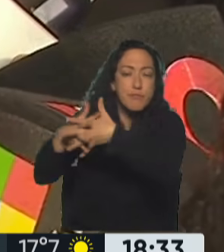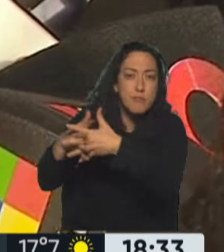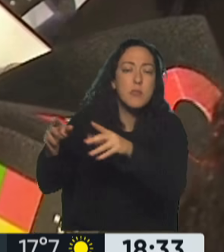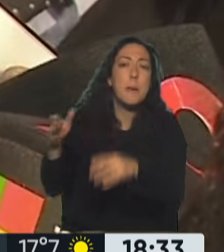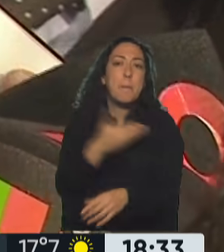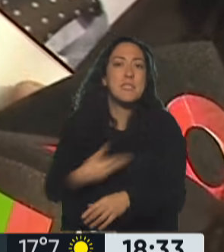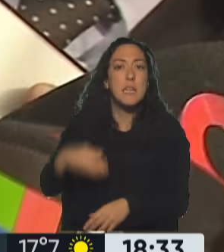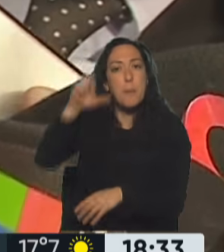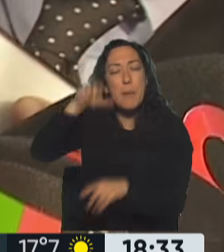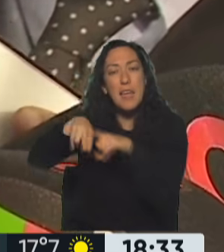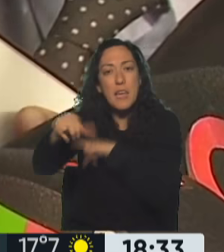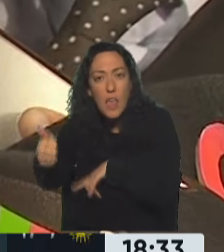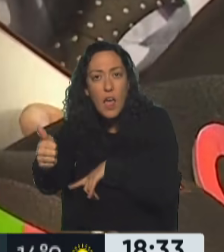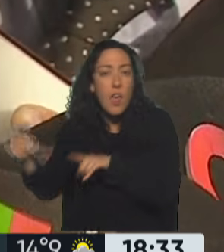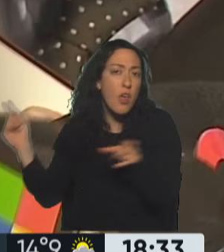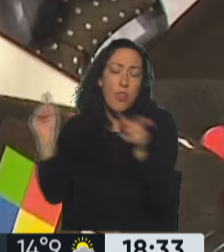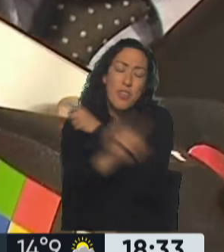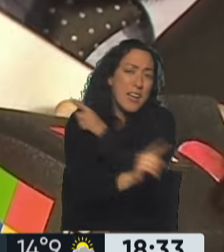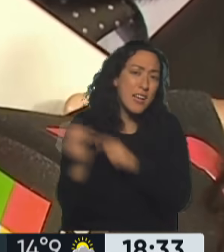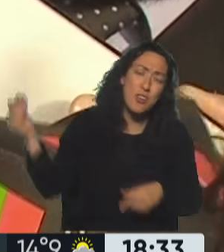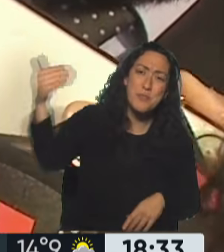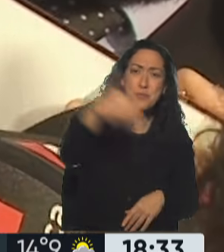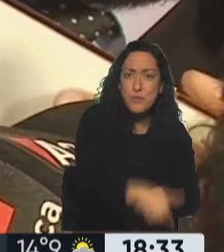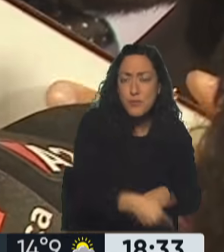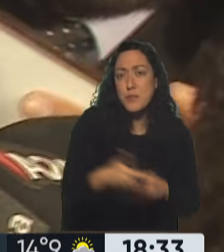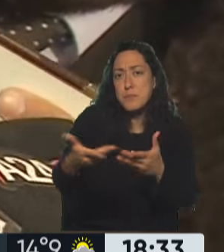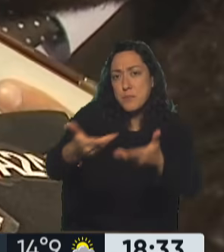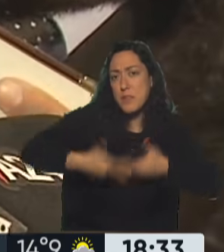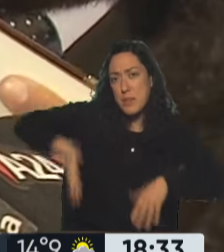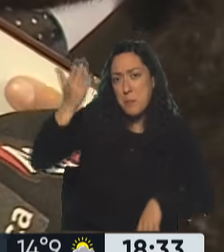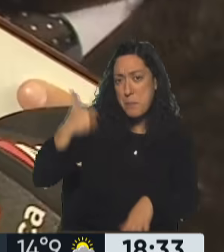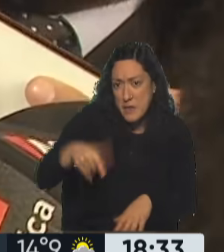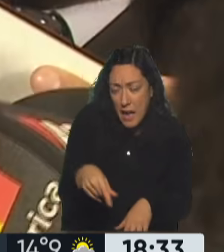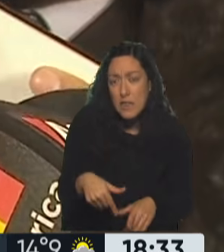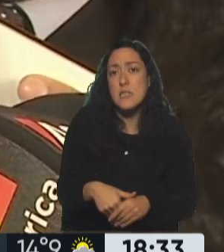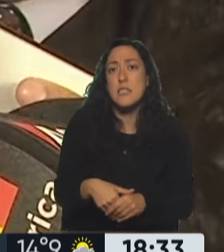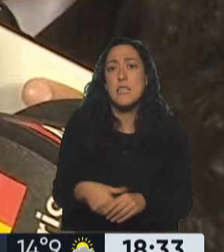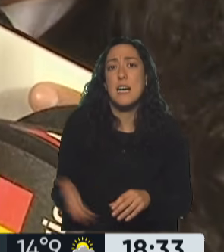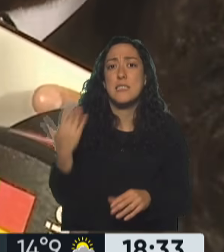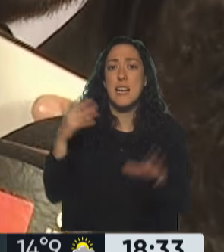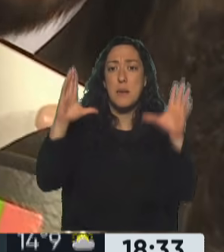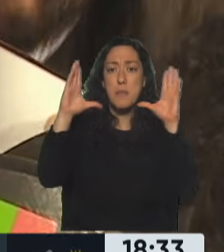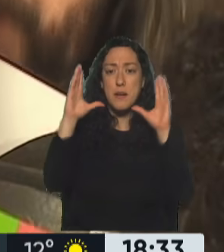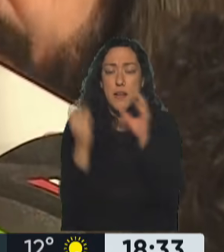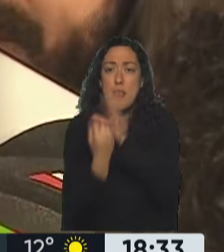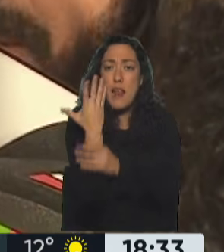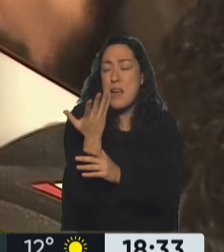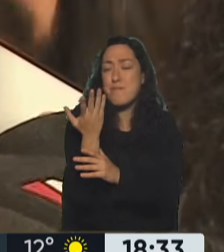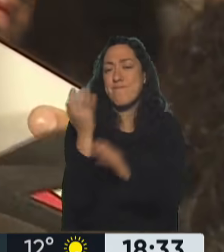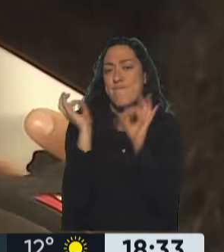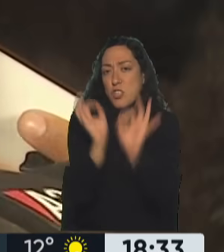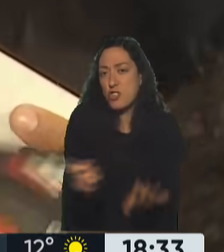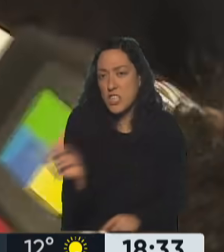Peña. Vine directamente al council que me habían invitado y aspiraban a que estuviera a la mañana, y a la mañana no pude